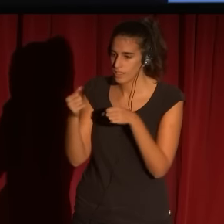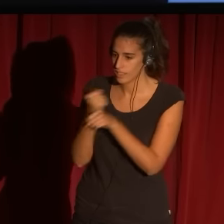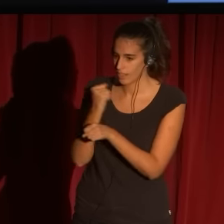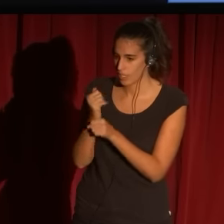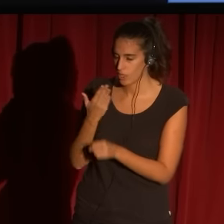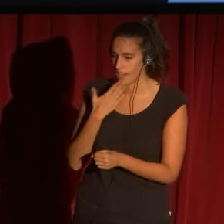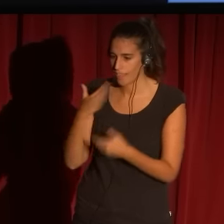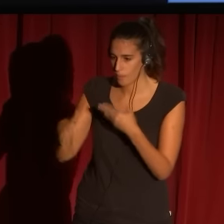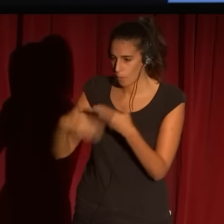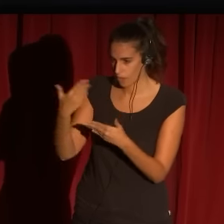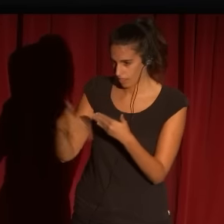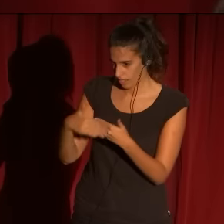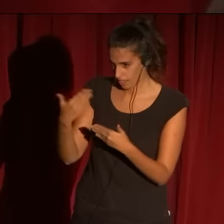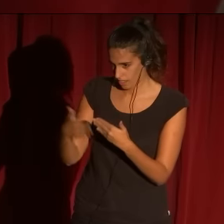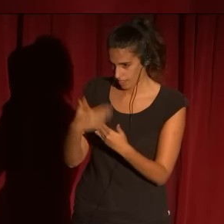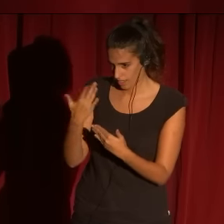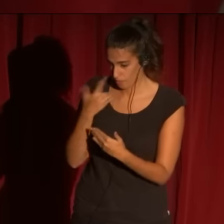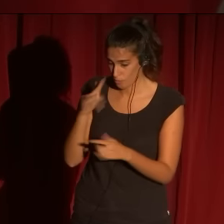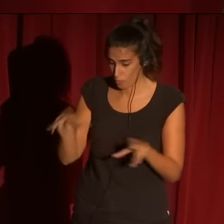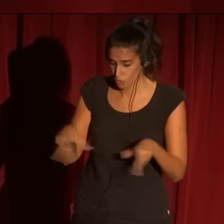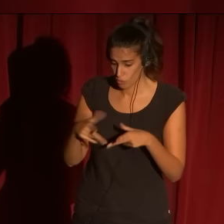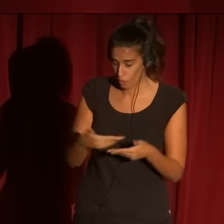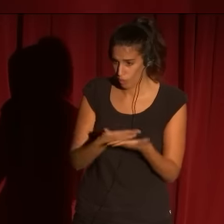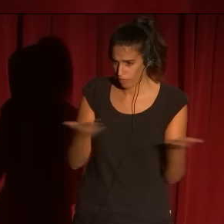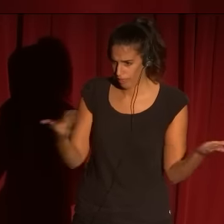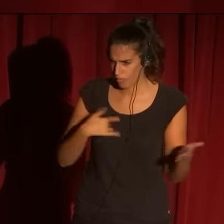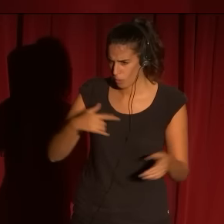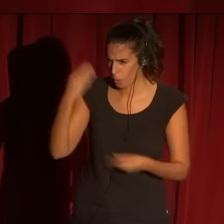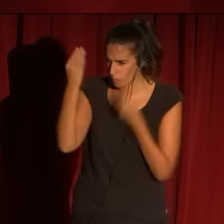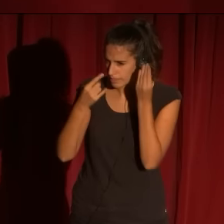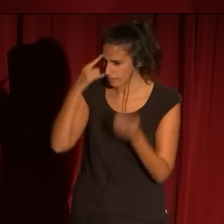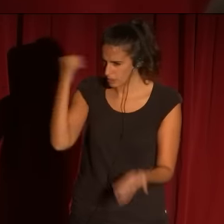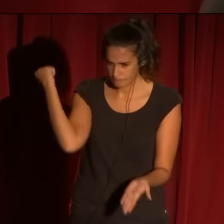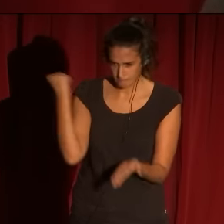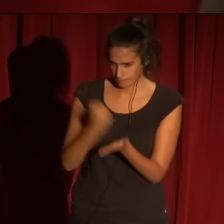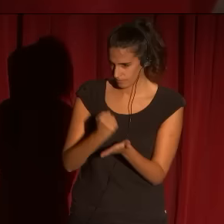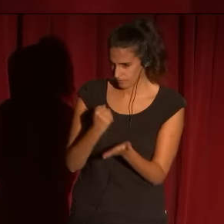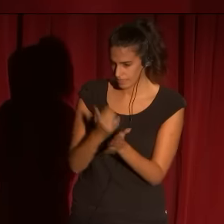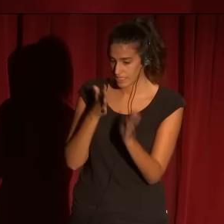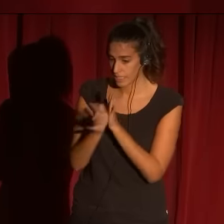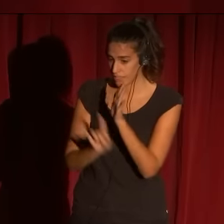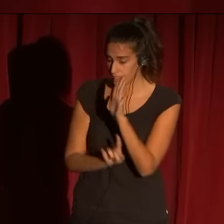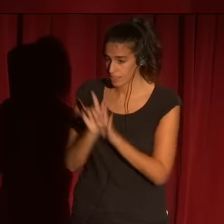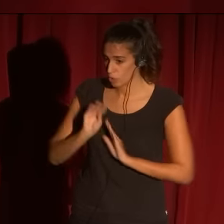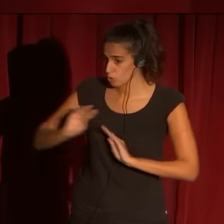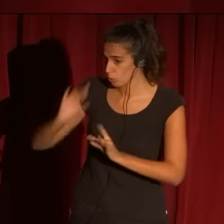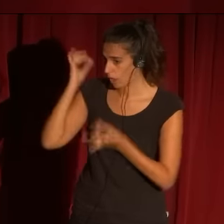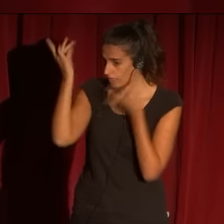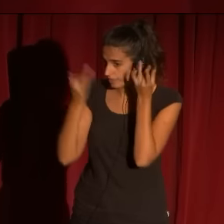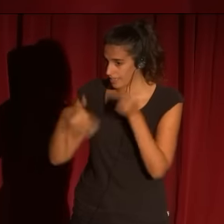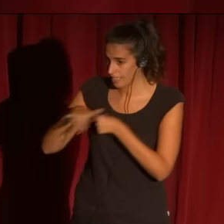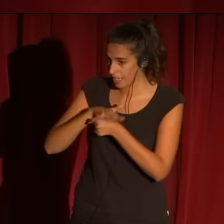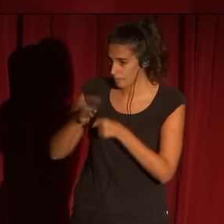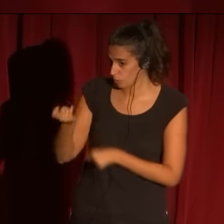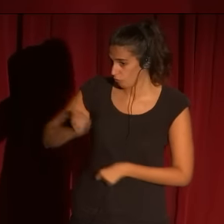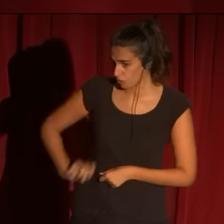Moderna e frente a una sociedad que tenía muchos prejuicios que impedían que desarrollas en su actividad en el ámbito